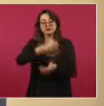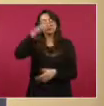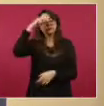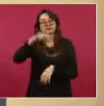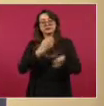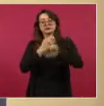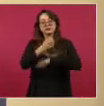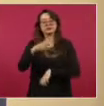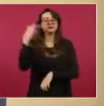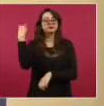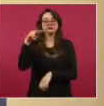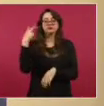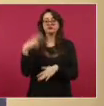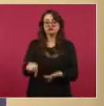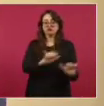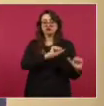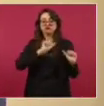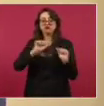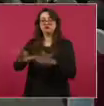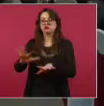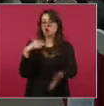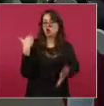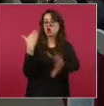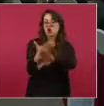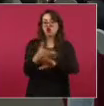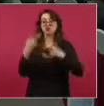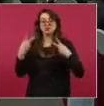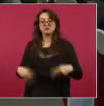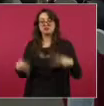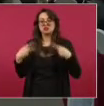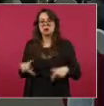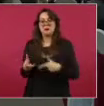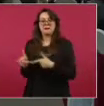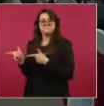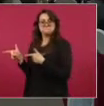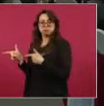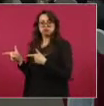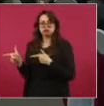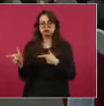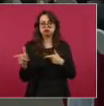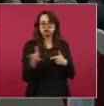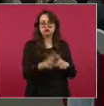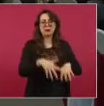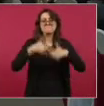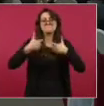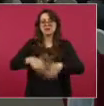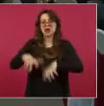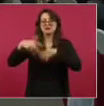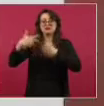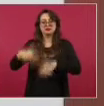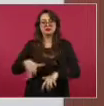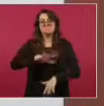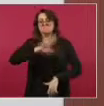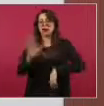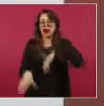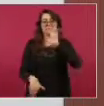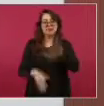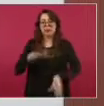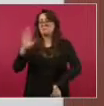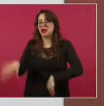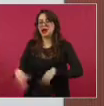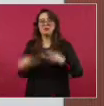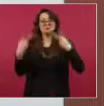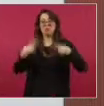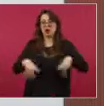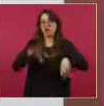del estado de Veracruz. Las tropas federales abren fuego sobre los manifestantes, hay fusilamientos,